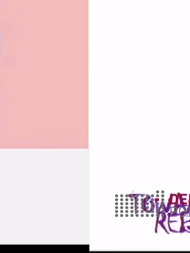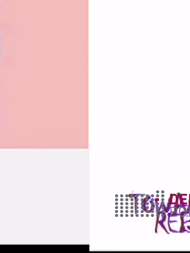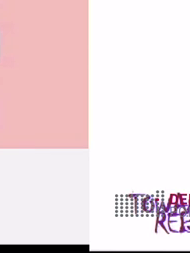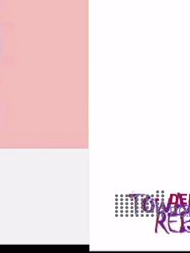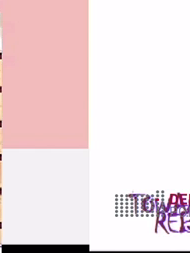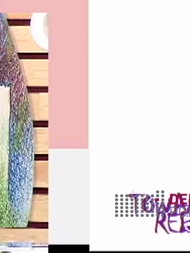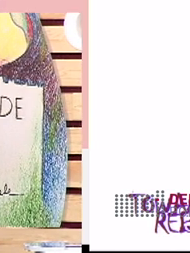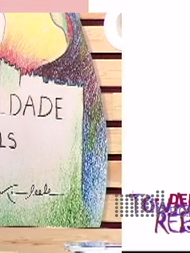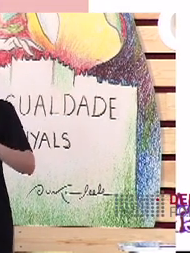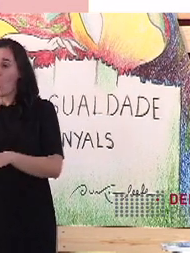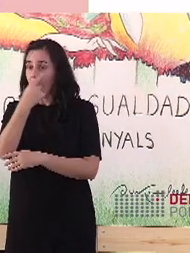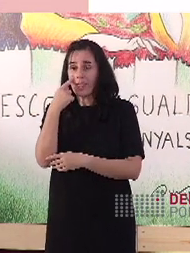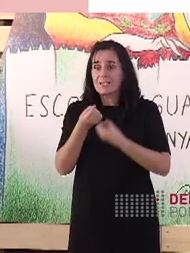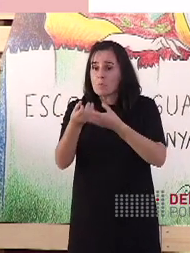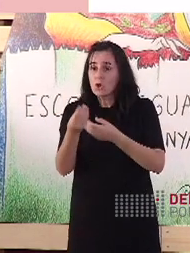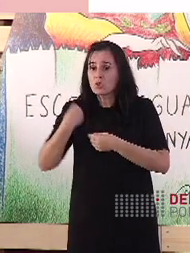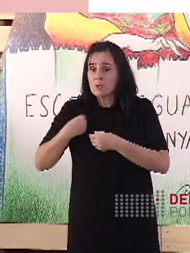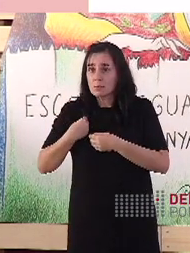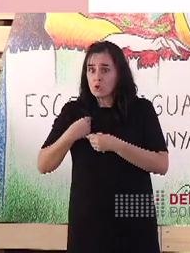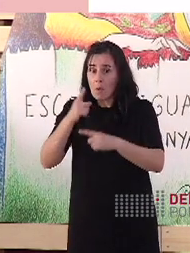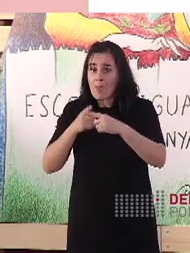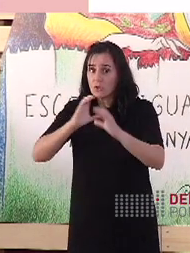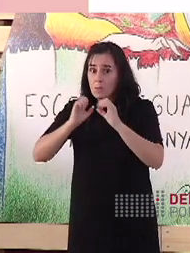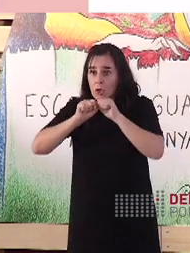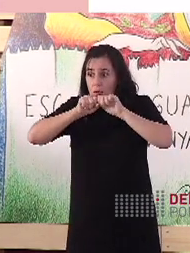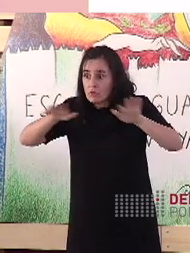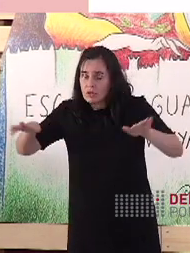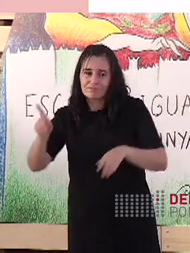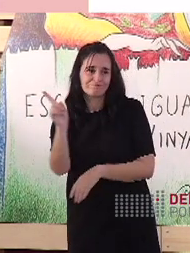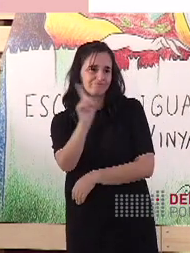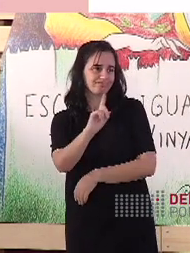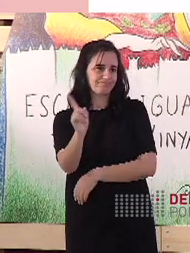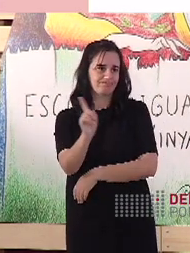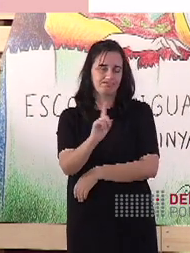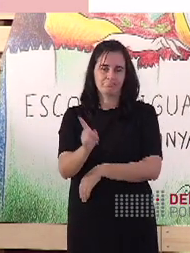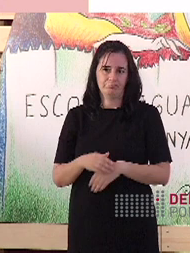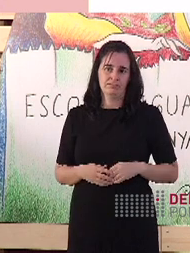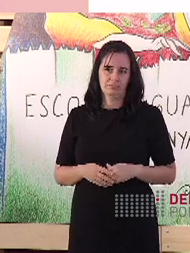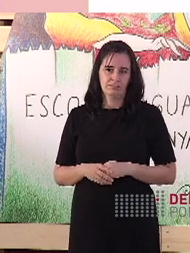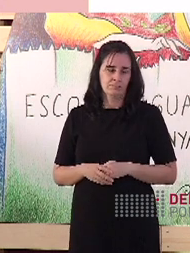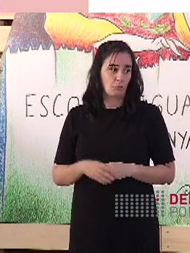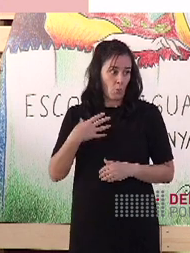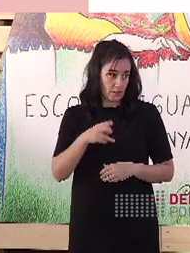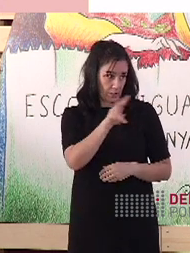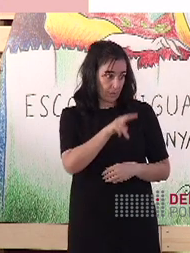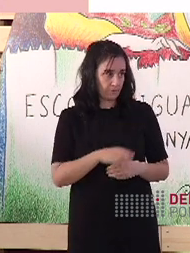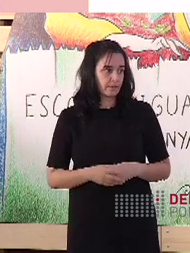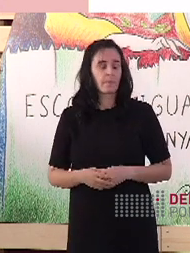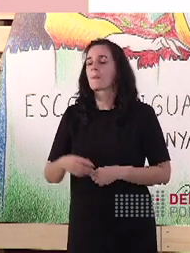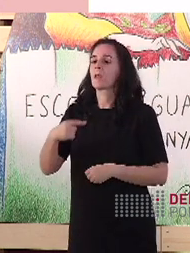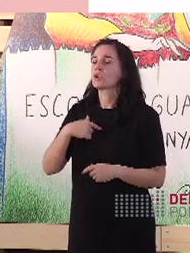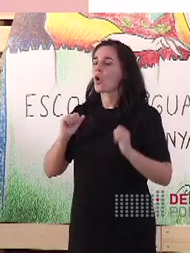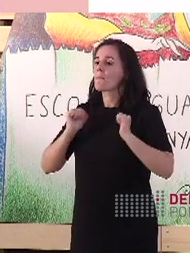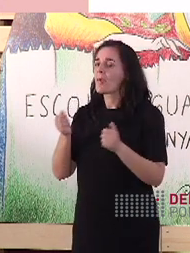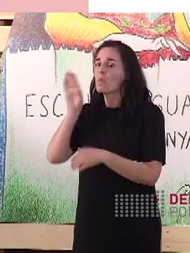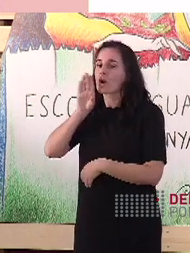de testimonios no están en los medios de comunicación. ¿Puedes leerlo tú desde ahí? Sí. Sabes que yo no lo veo. Mi iniciación a la